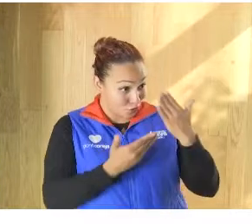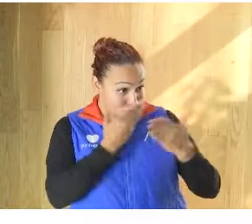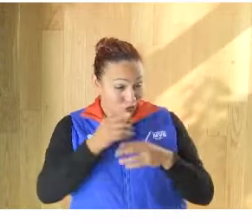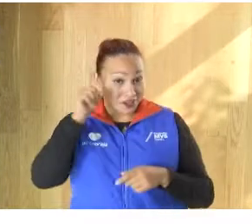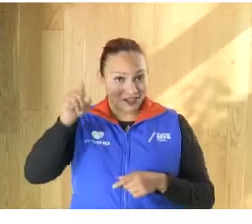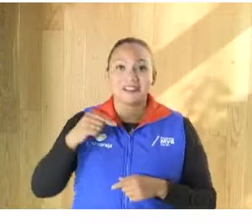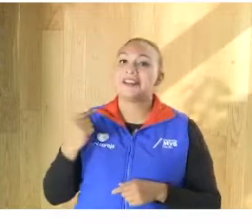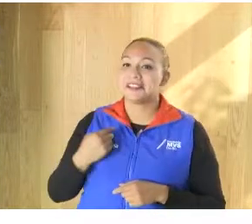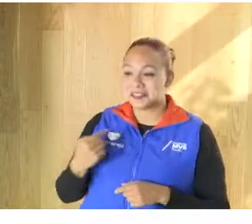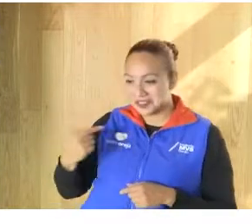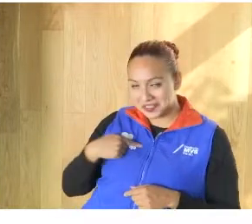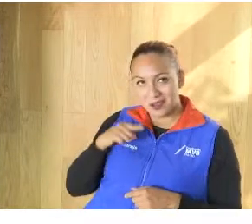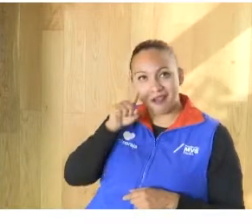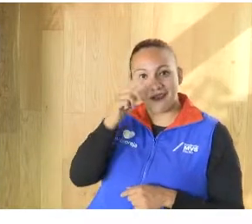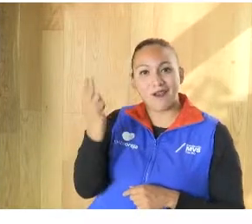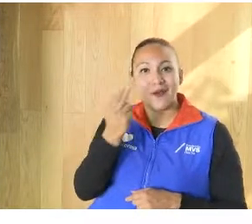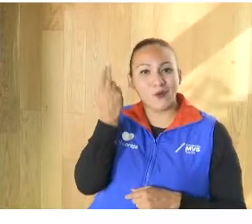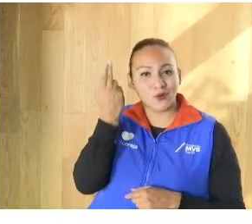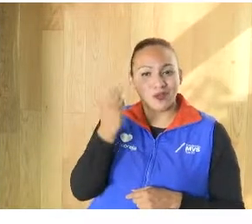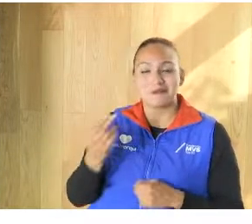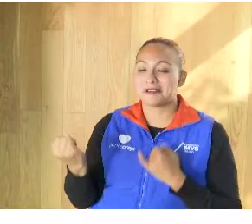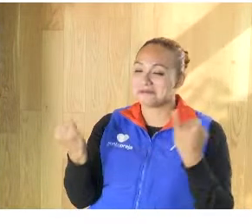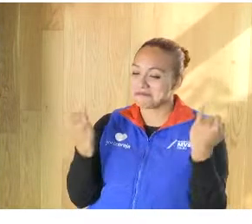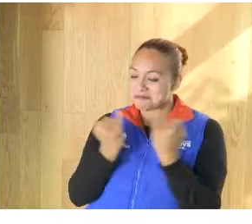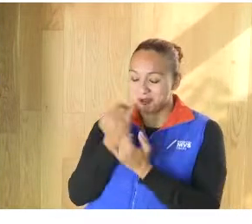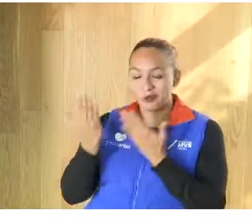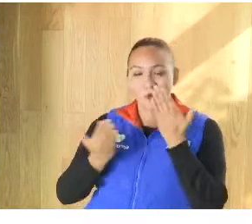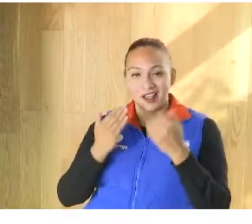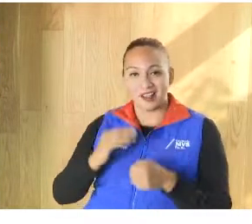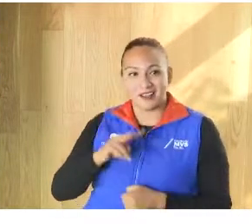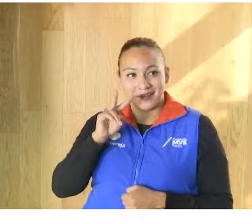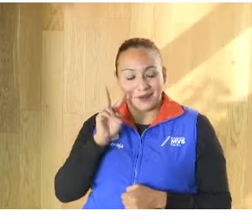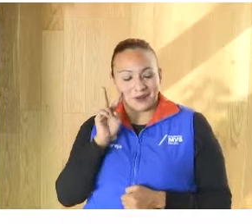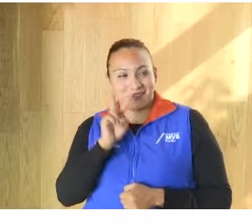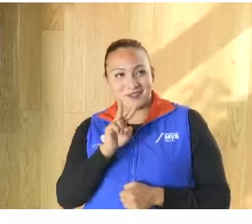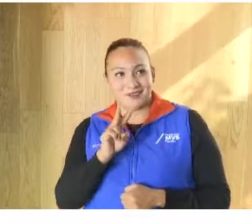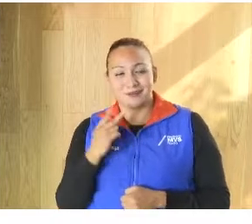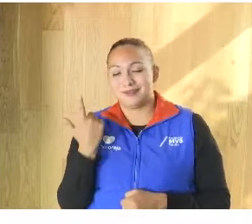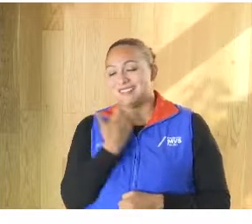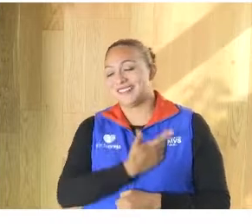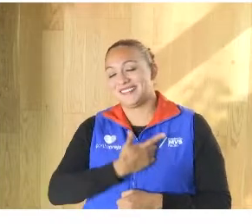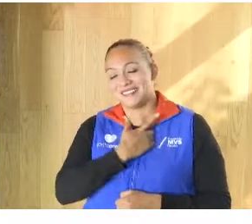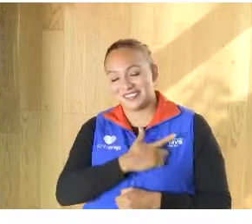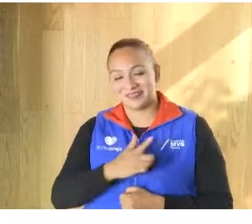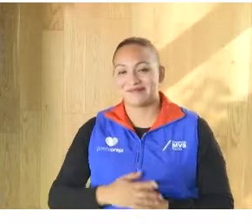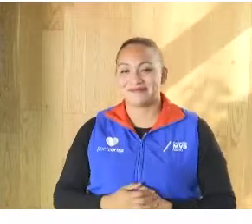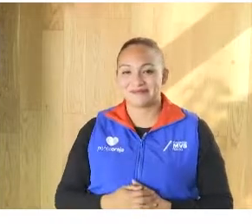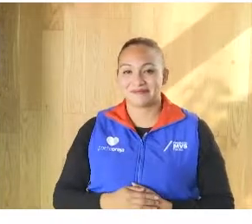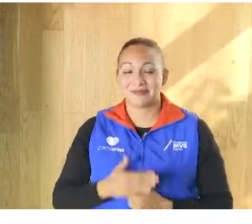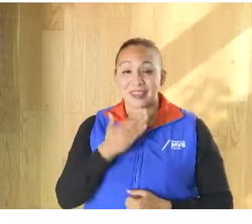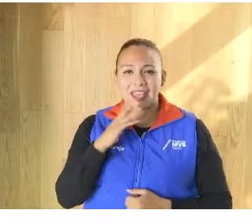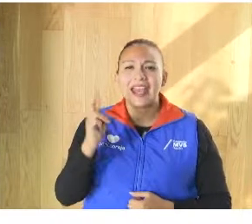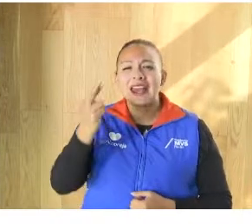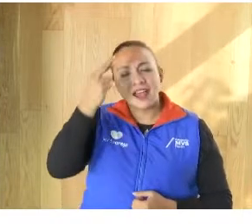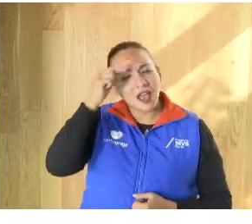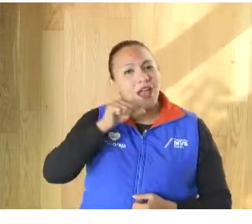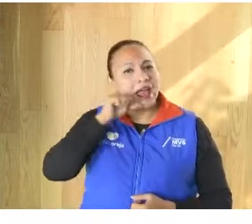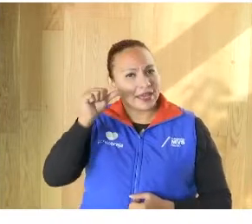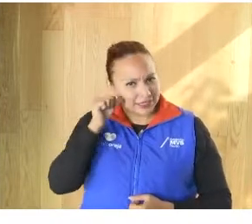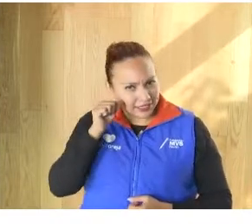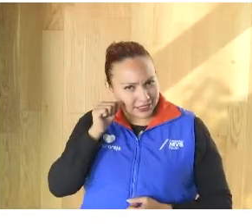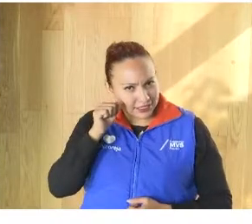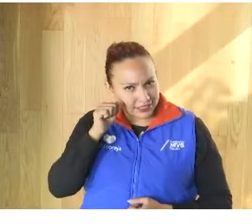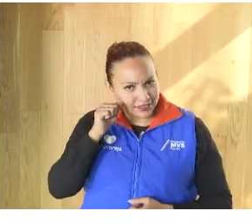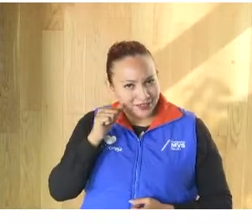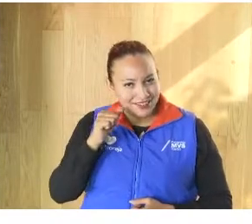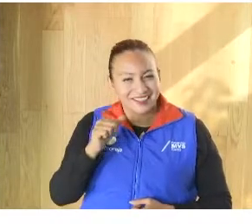colega de ¡Wow! universidad. Así que, bueno, pues qué gusto que nos acompañe aquí. Y, Mari Carmen, recordar que ayer tuvimos la ceremonia